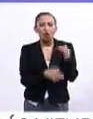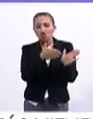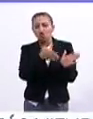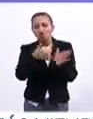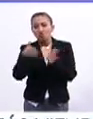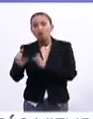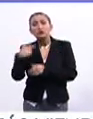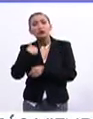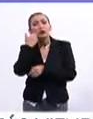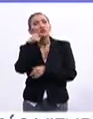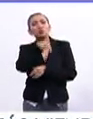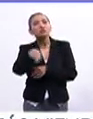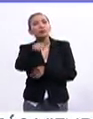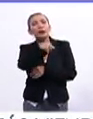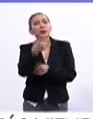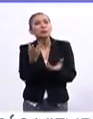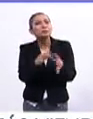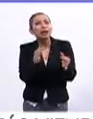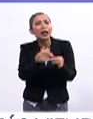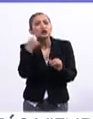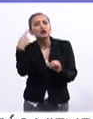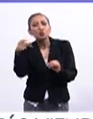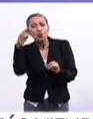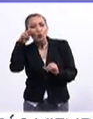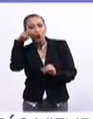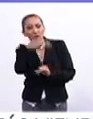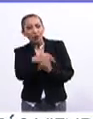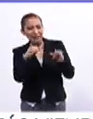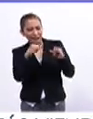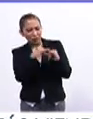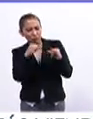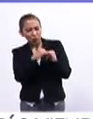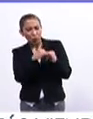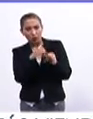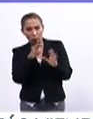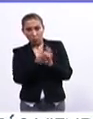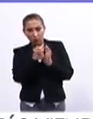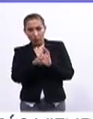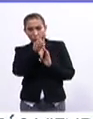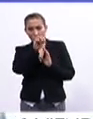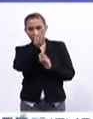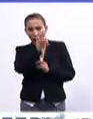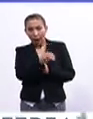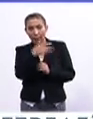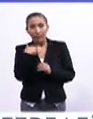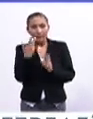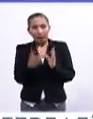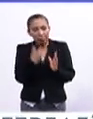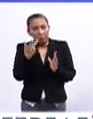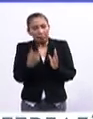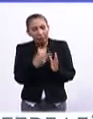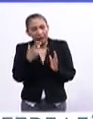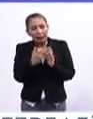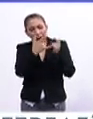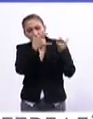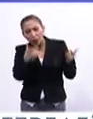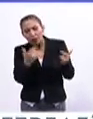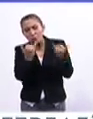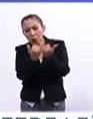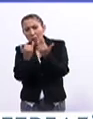Sin embargo, me gustaría que nos contaran un poco cómo es desde la perspectiva de una institución, como lo es la UAM, de tanto prestigio, de tanta